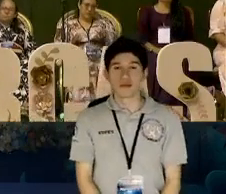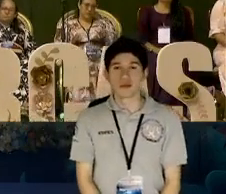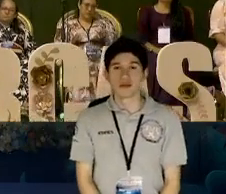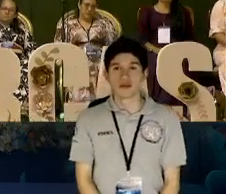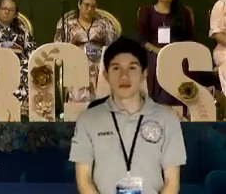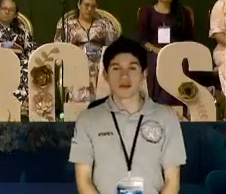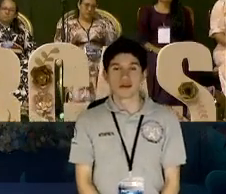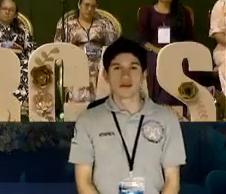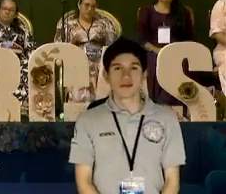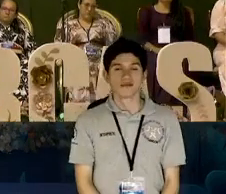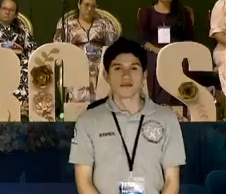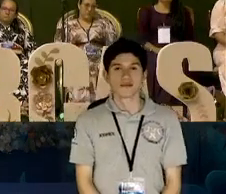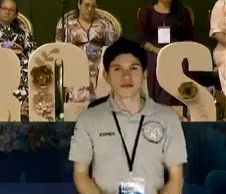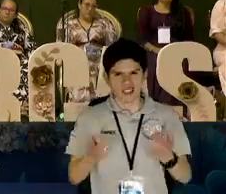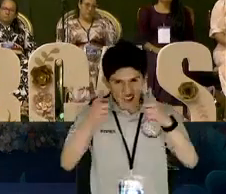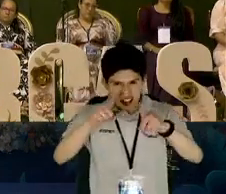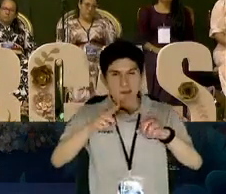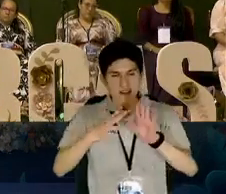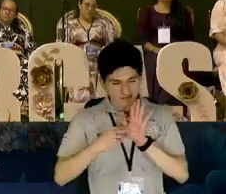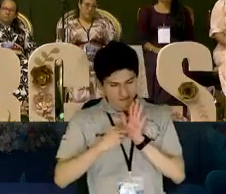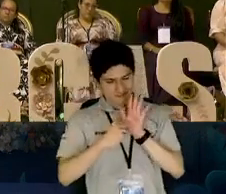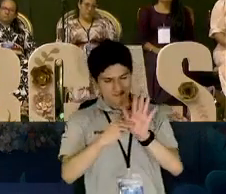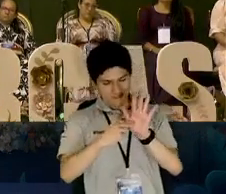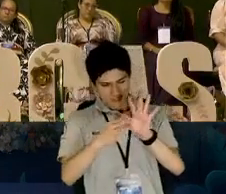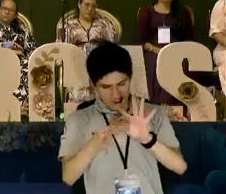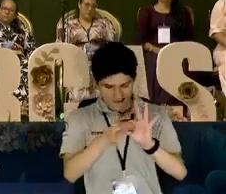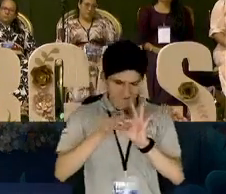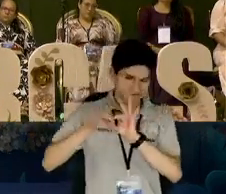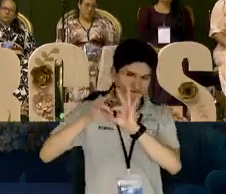es una forma también de permanecer en la unidad.